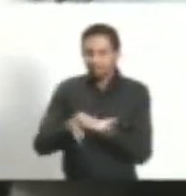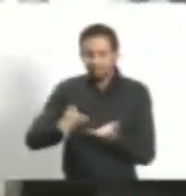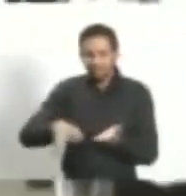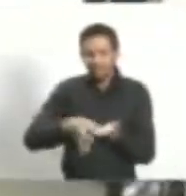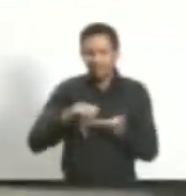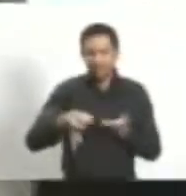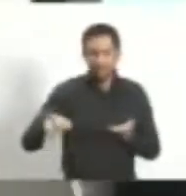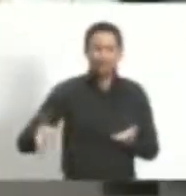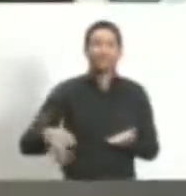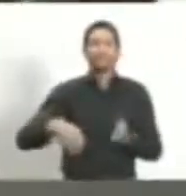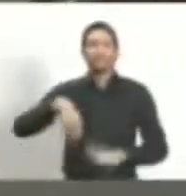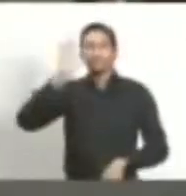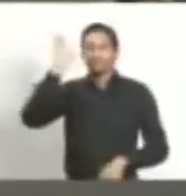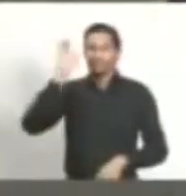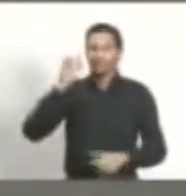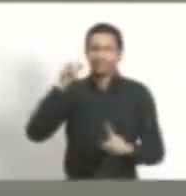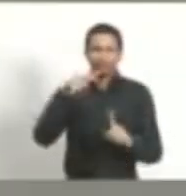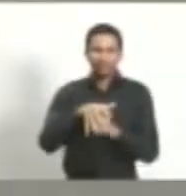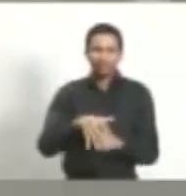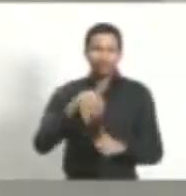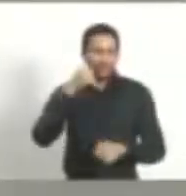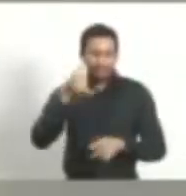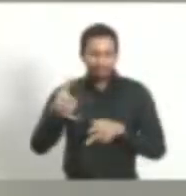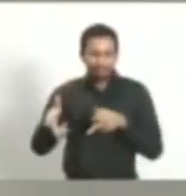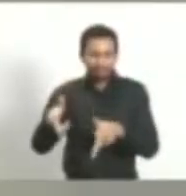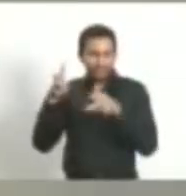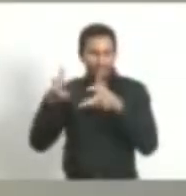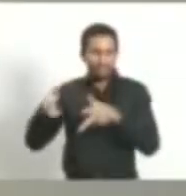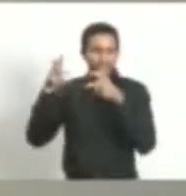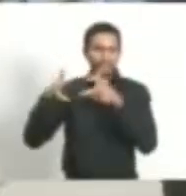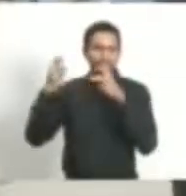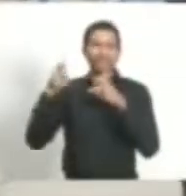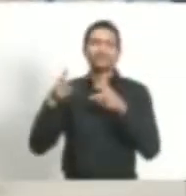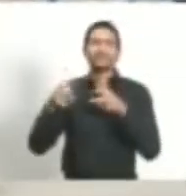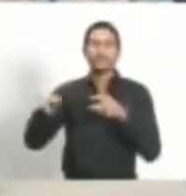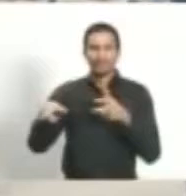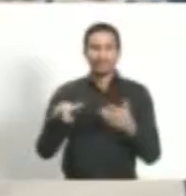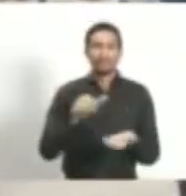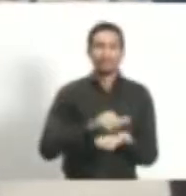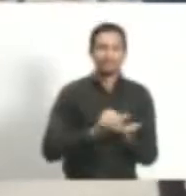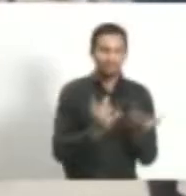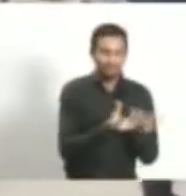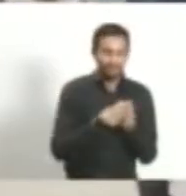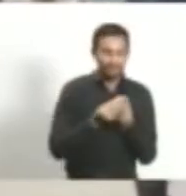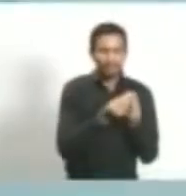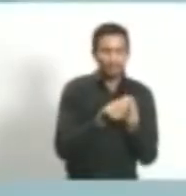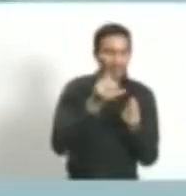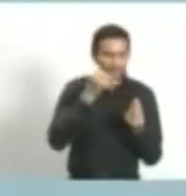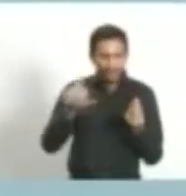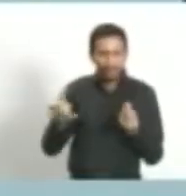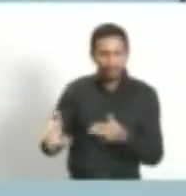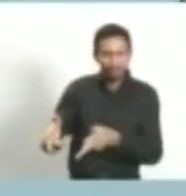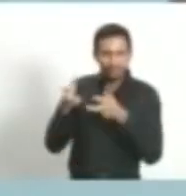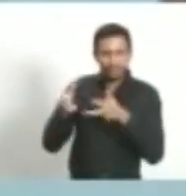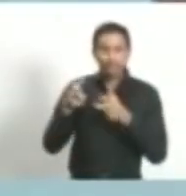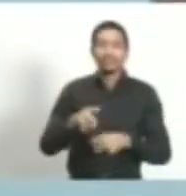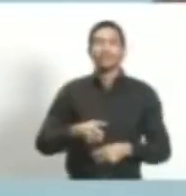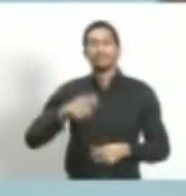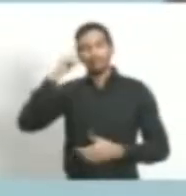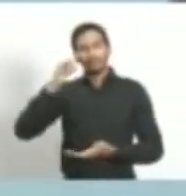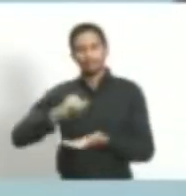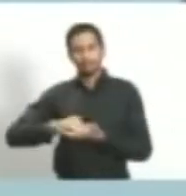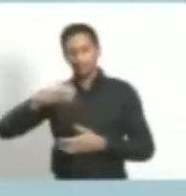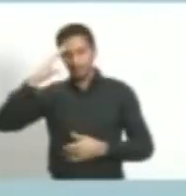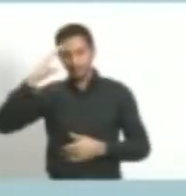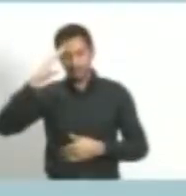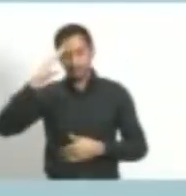en territorios de mayor influencia extorsiva por parte de esa estructura criminal. Según las autoridades de la policía, desde la cárcel de